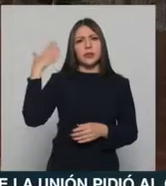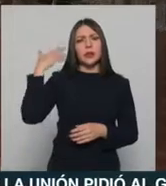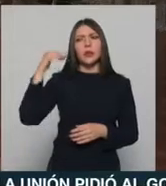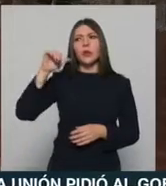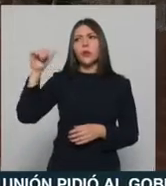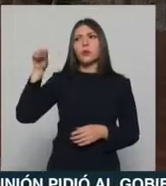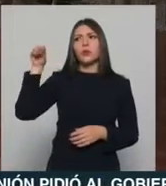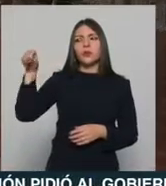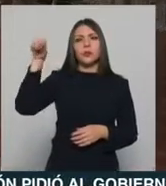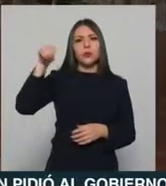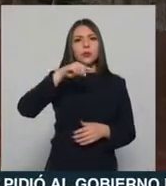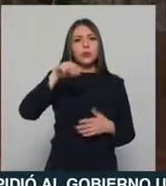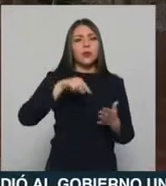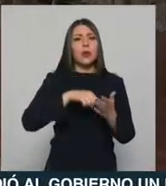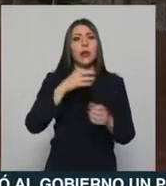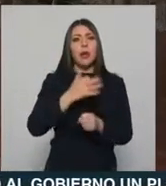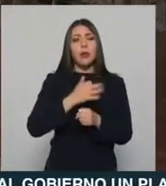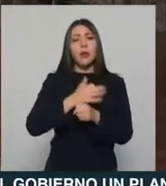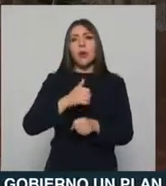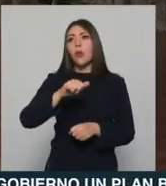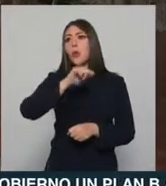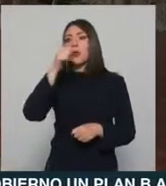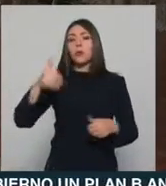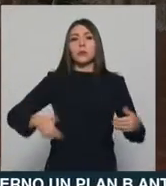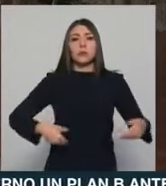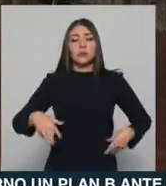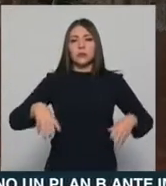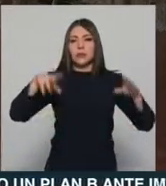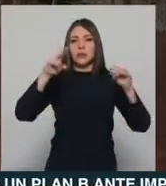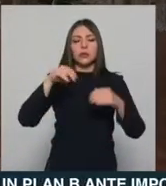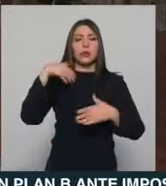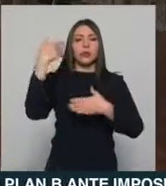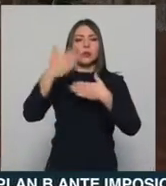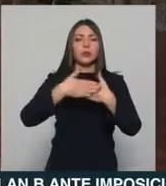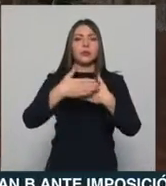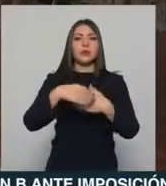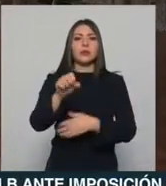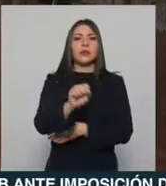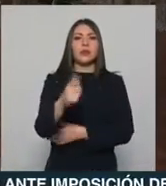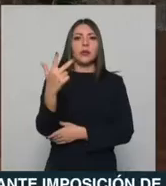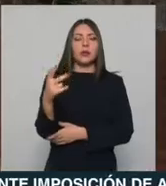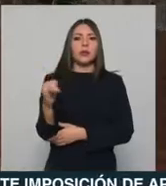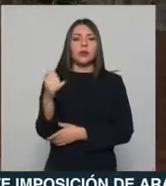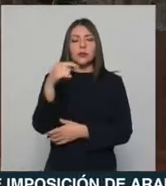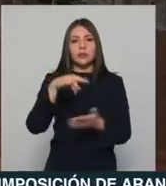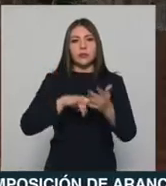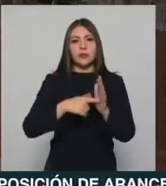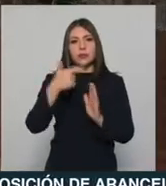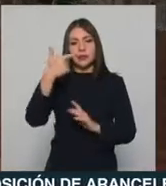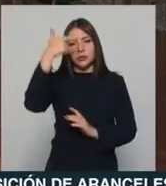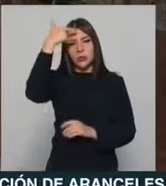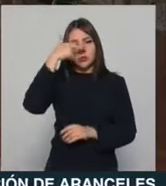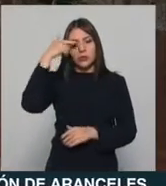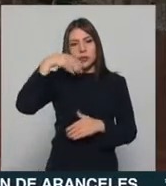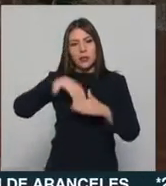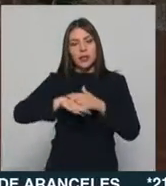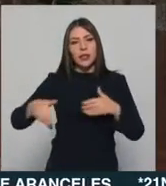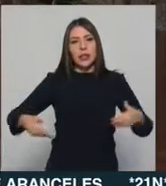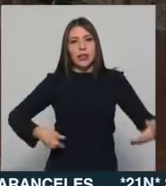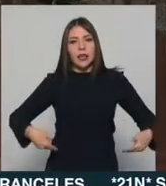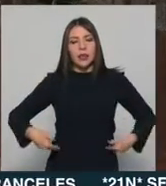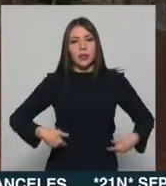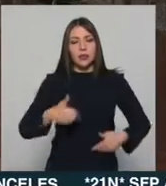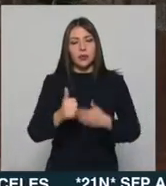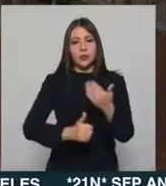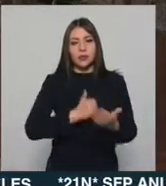de México. Por ahora no hay otro espectáculo programado más que el próximo sábado 8 de junio a las 7 de la noche en el Teatro de la Ciudad de Esperanza Iris. No lo tenemos